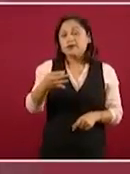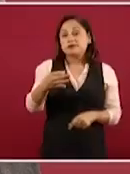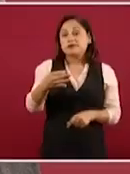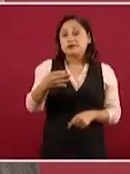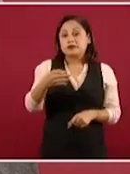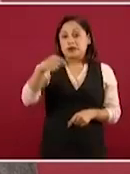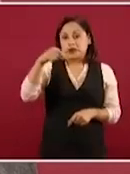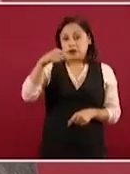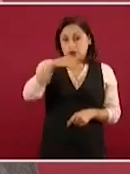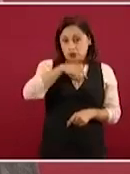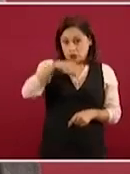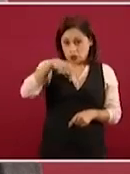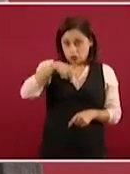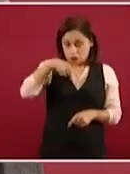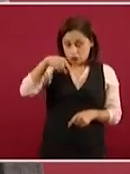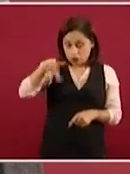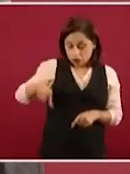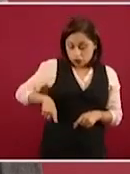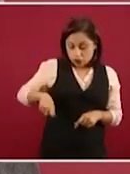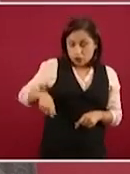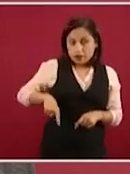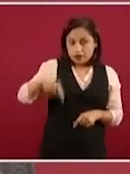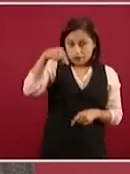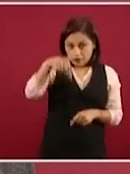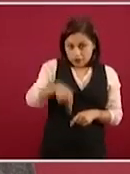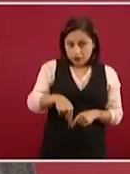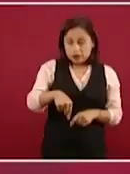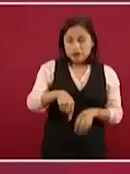gobierno no se va a permitir